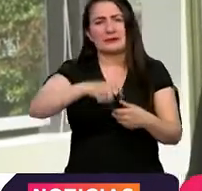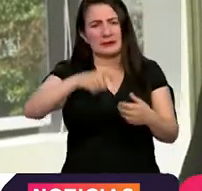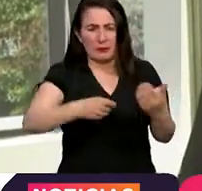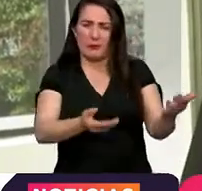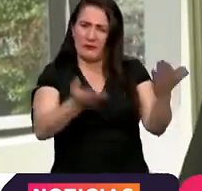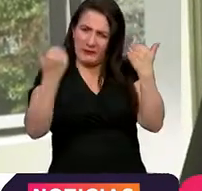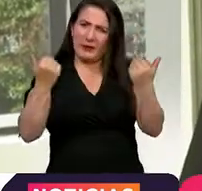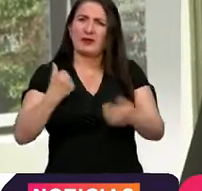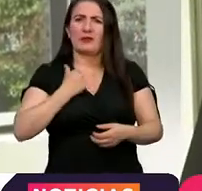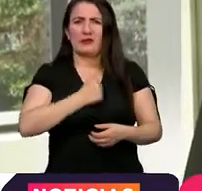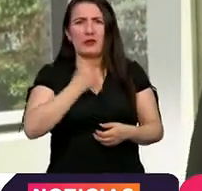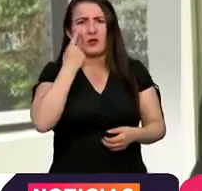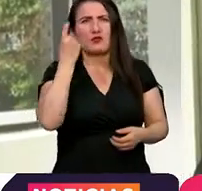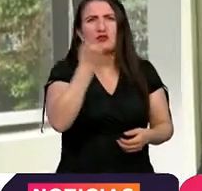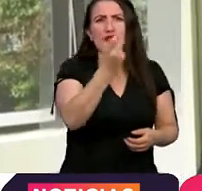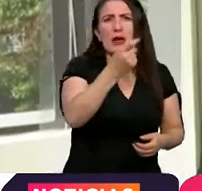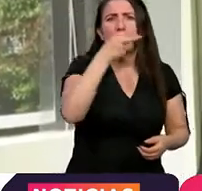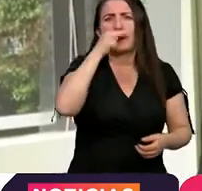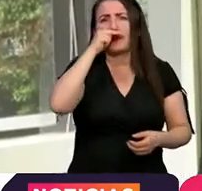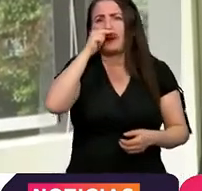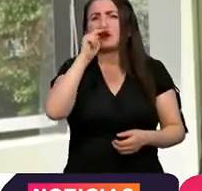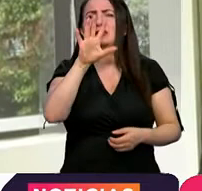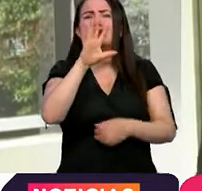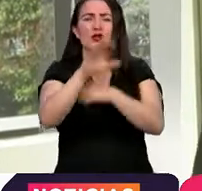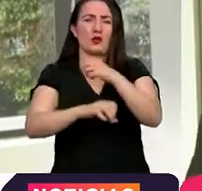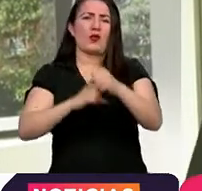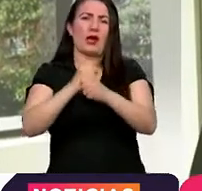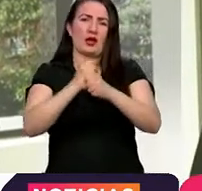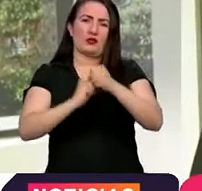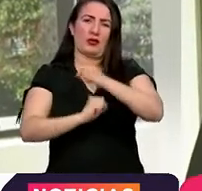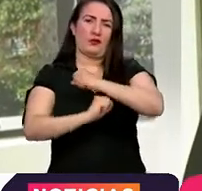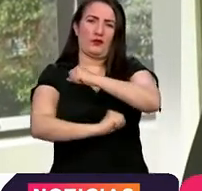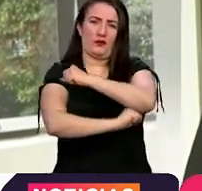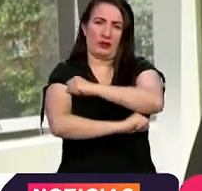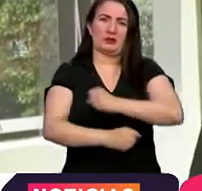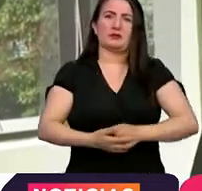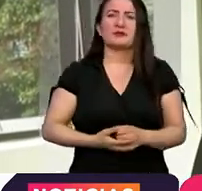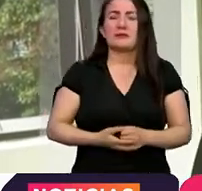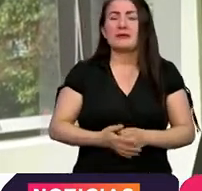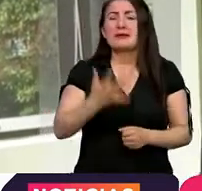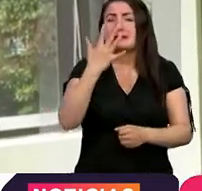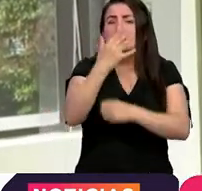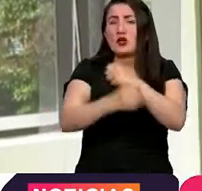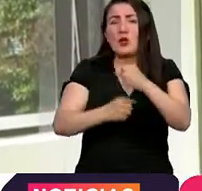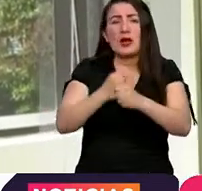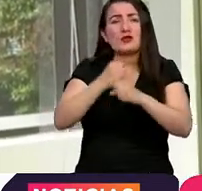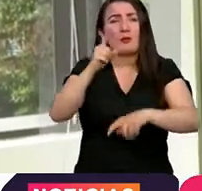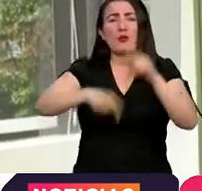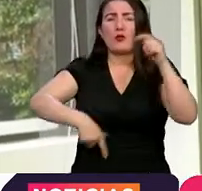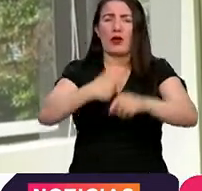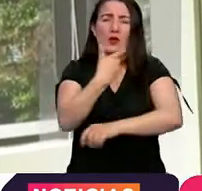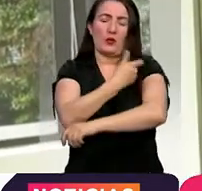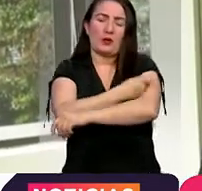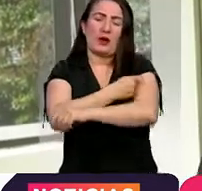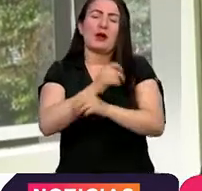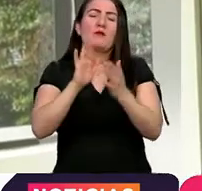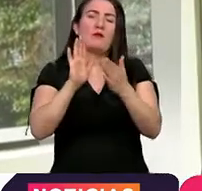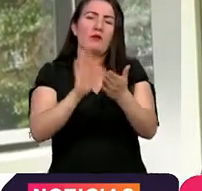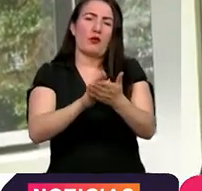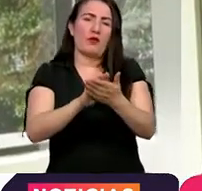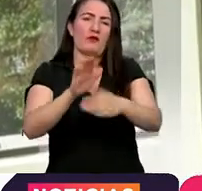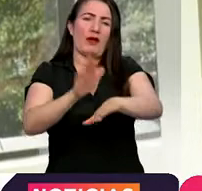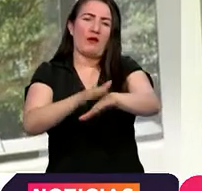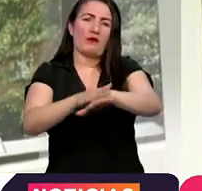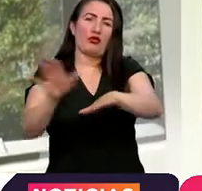venga. Estamos buscando a los niños de 5 años para su refuerzo. Los niños de 5 años no nos hemos podido vacunar. Le recomendamos a todos los